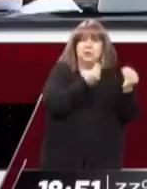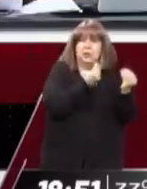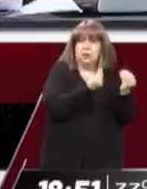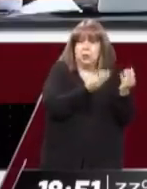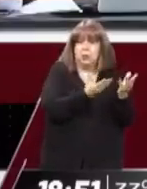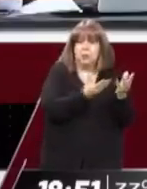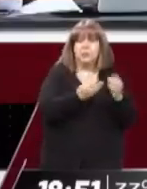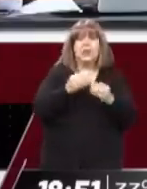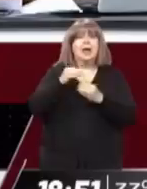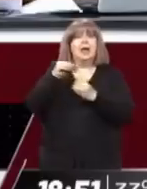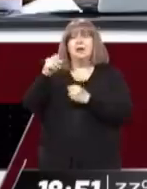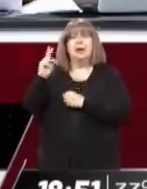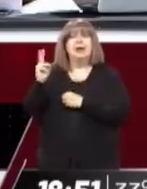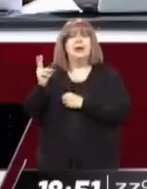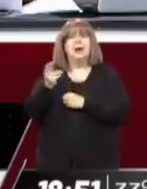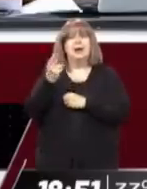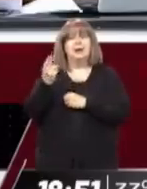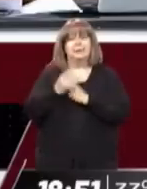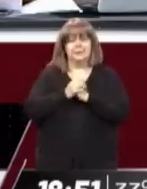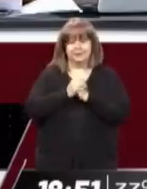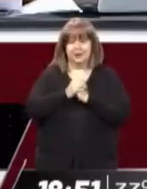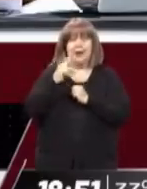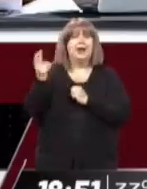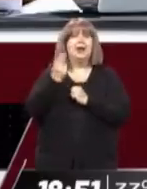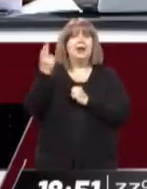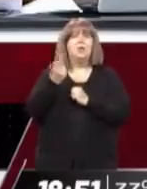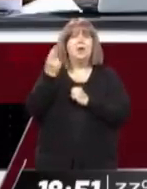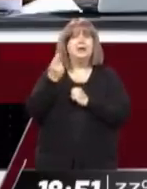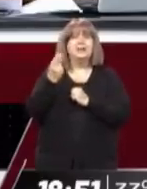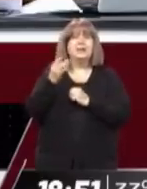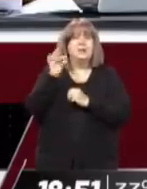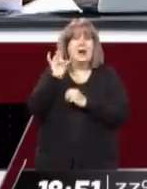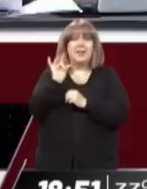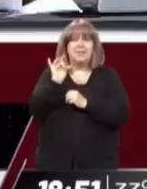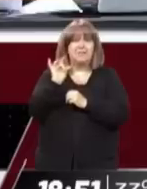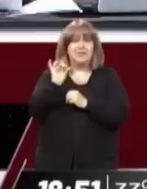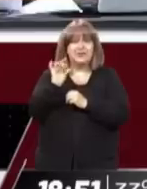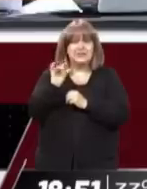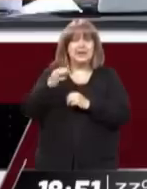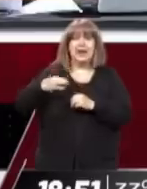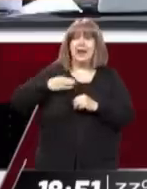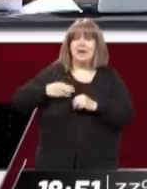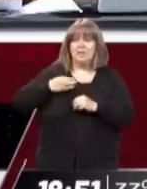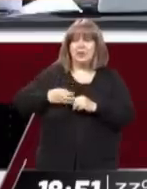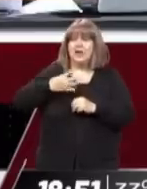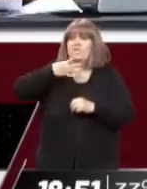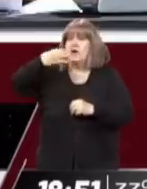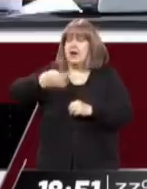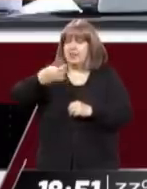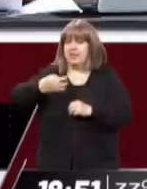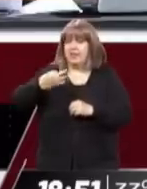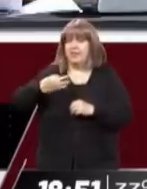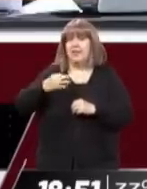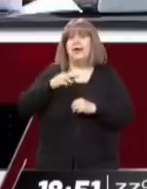más fuerte que uno vive en la vida, absolutamente discordante con el ciclo evolutivo